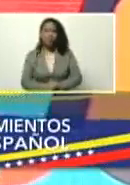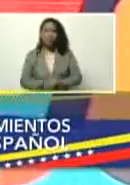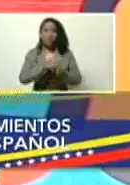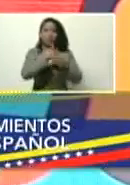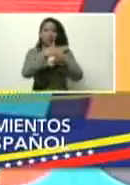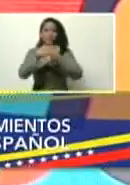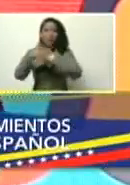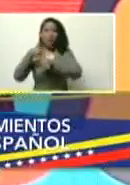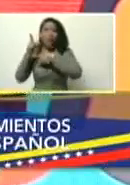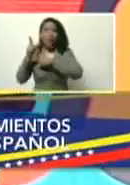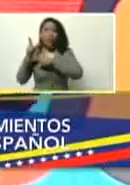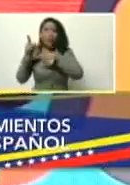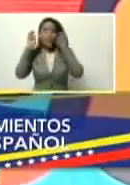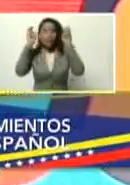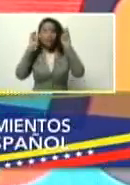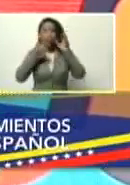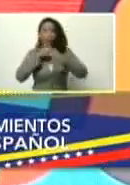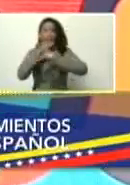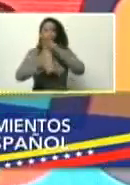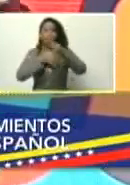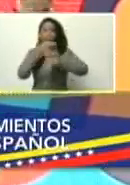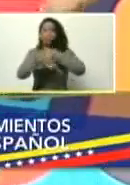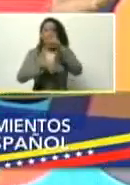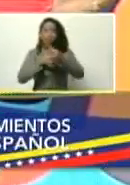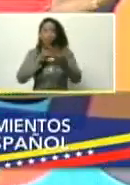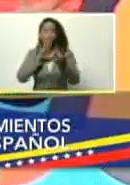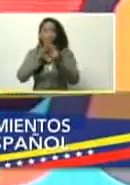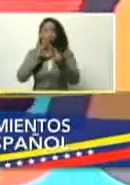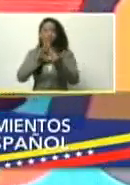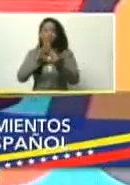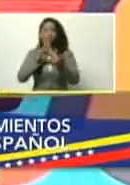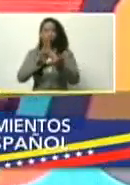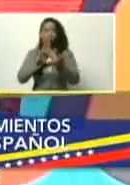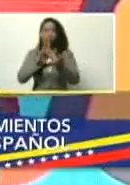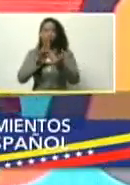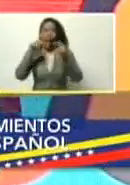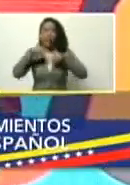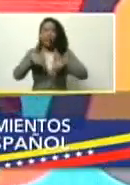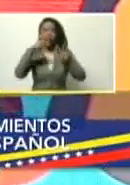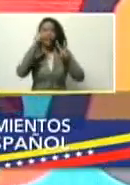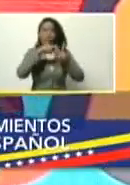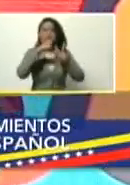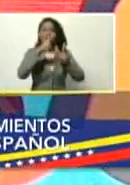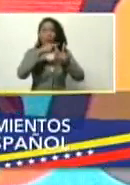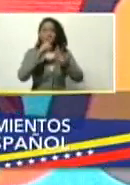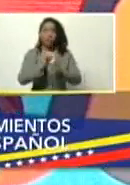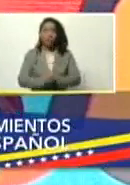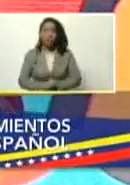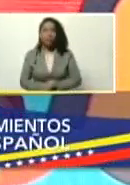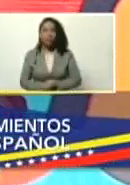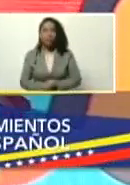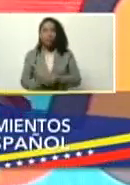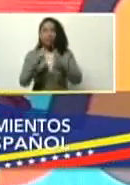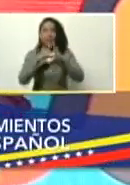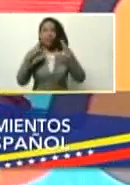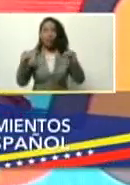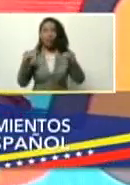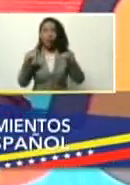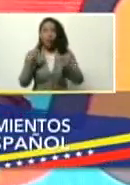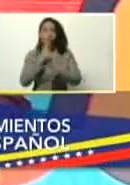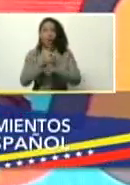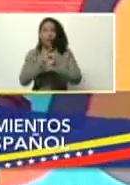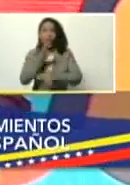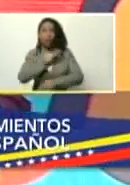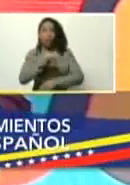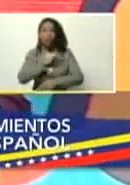compartir esa parte de su discurso en transmisión a través de Venezolana de Televisión y de todas las redes sociales.